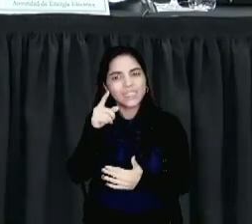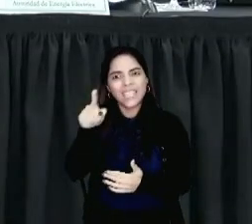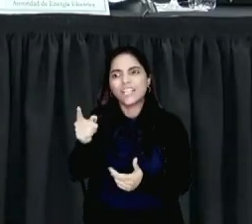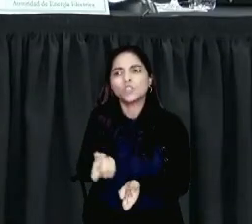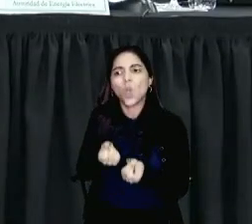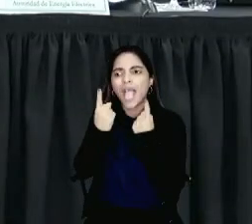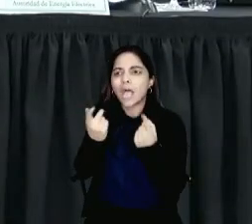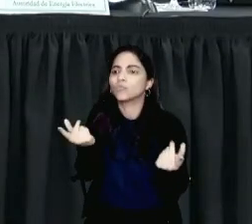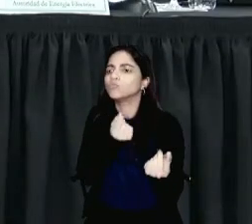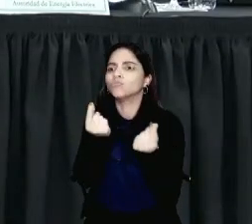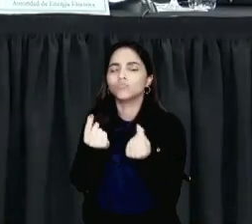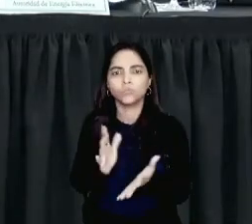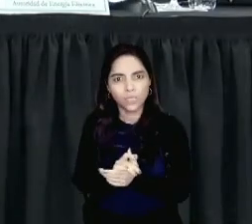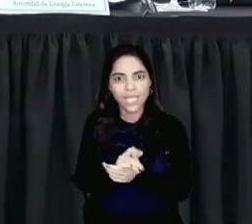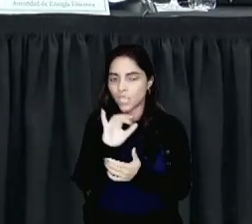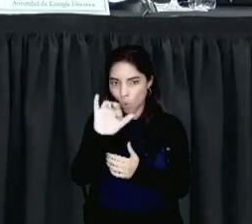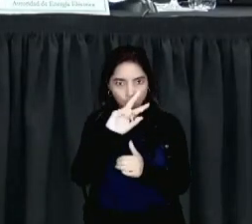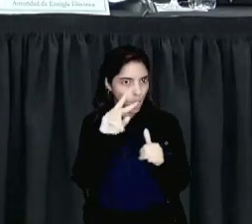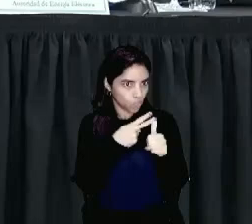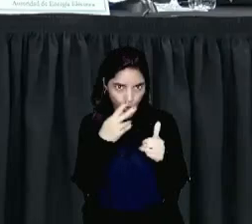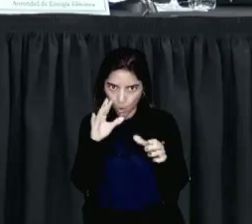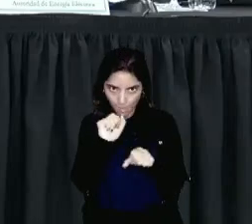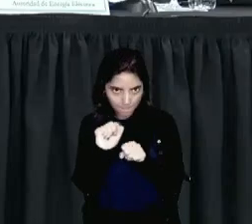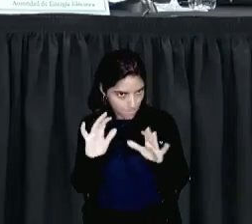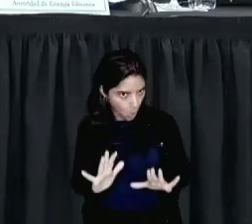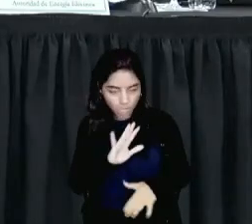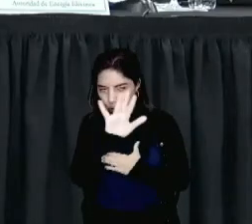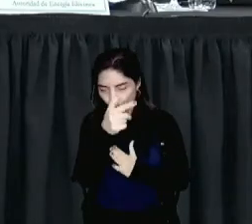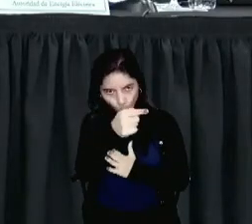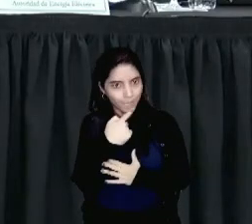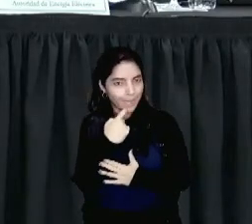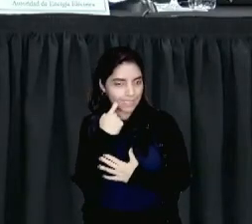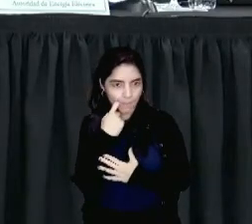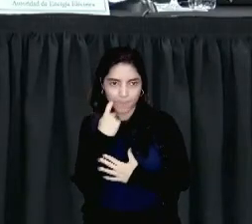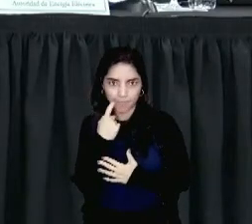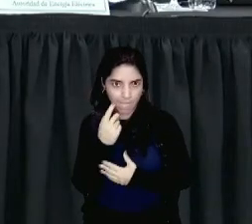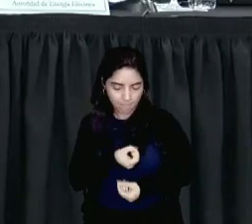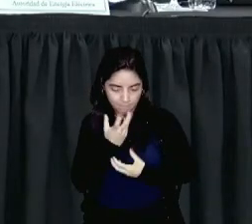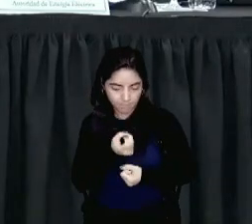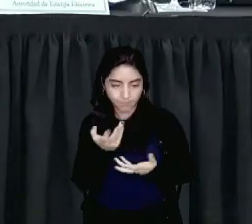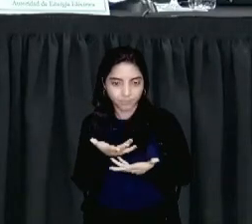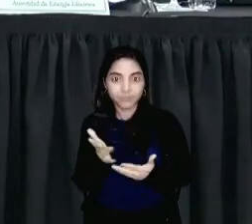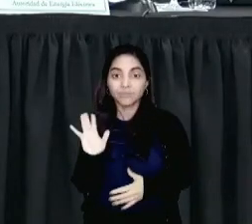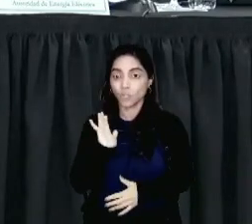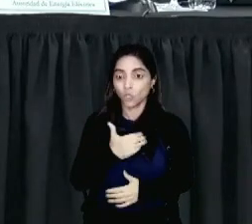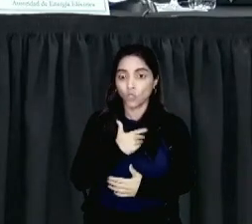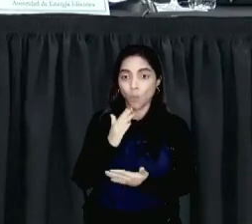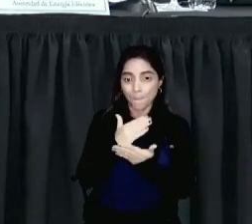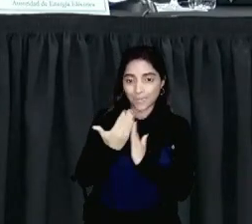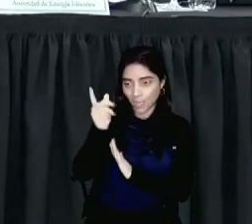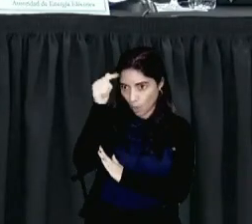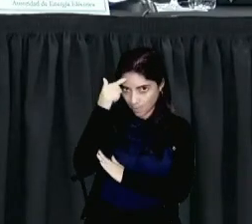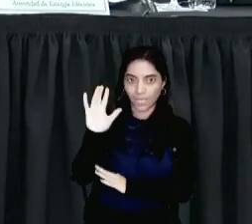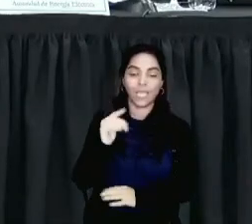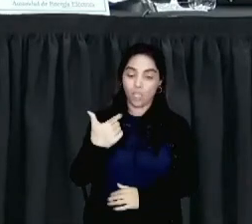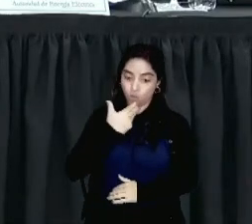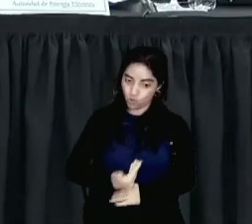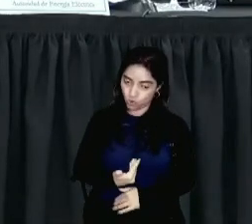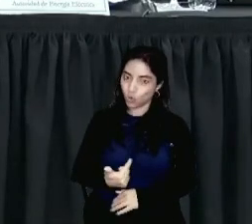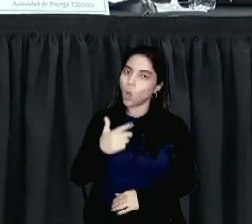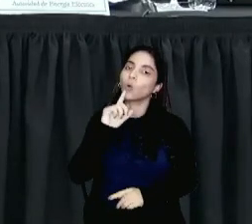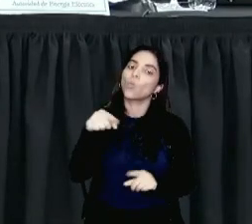gastos Incluyendo los secundes que usted menciona y otras cosas que se han mencionado aquí que nosotros entendemos como gobierno que debemos Cuando digo yo